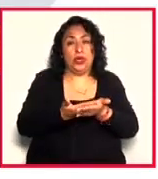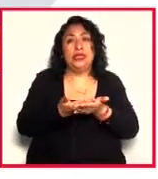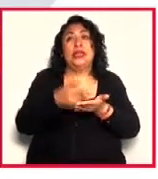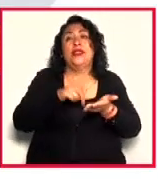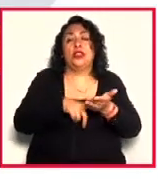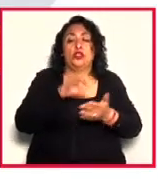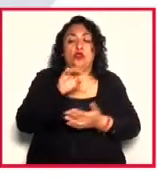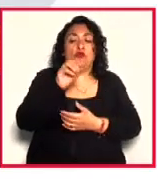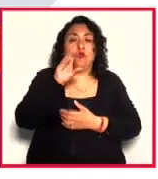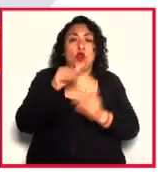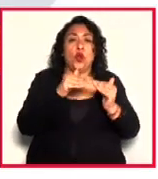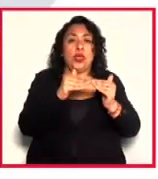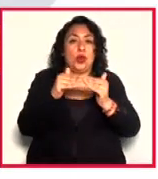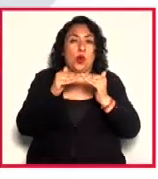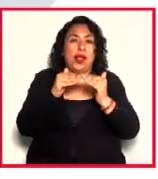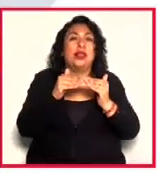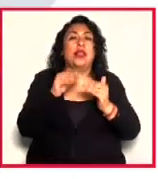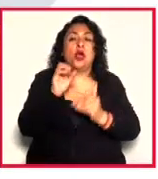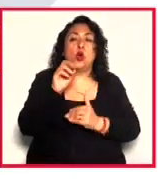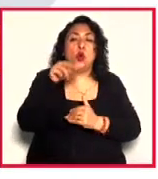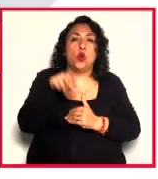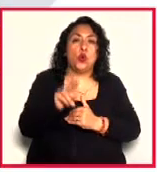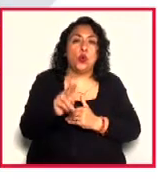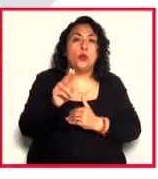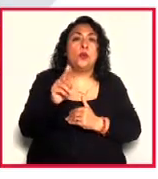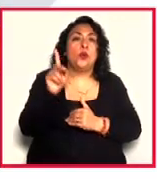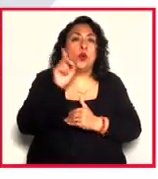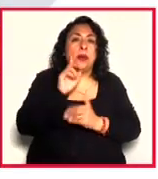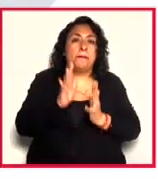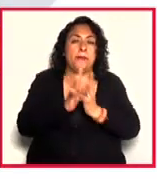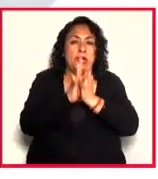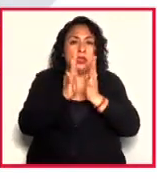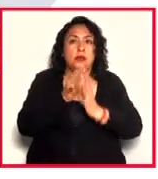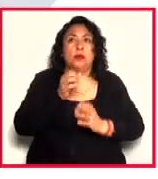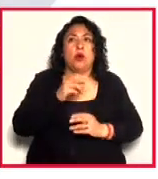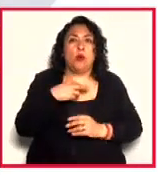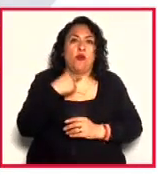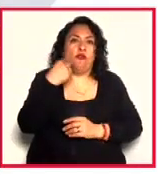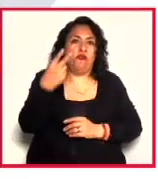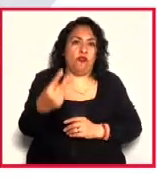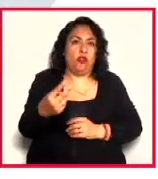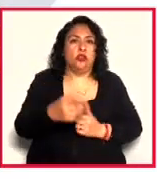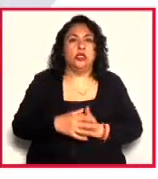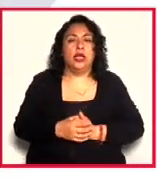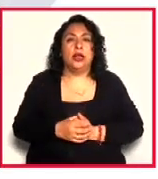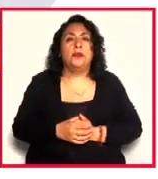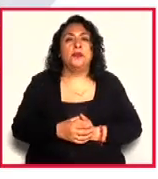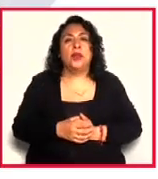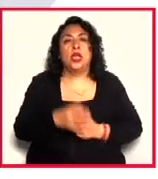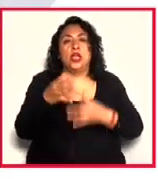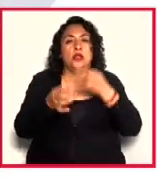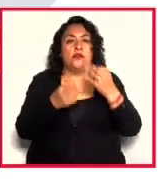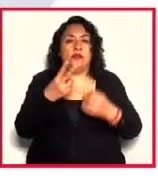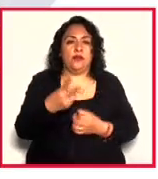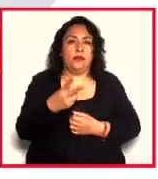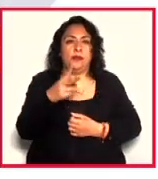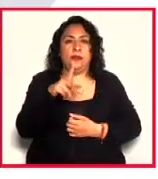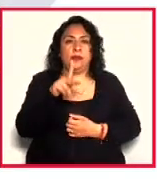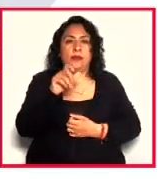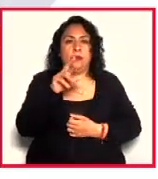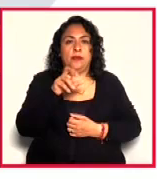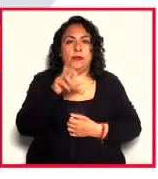Igualdad, convocado por ONU Mujeres, en el que participó como vocera de esta dependencia. Noticias 22, Karen Rivera.